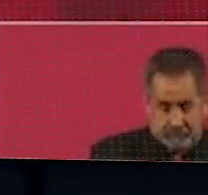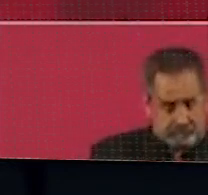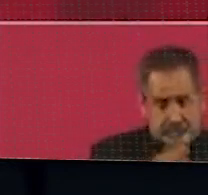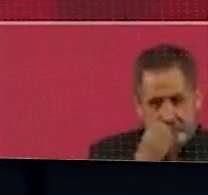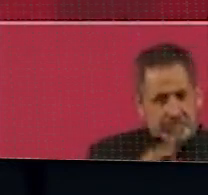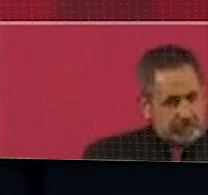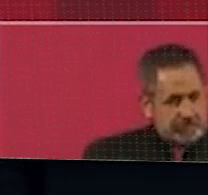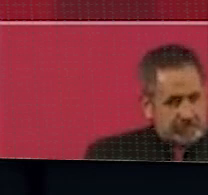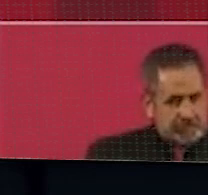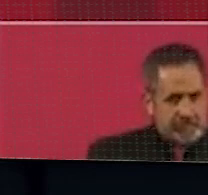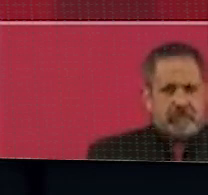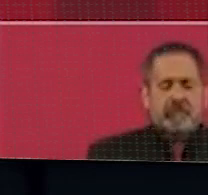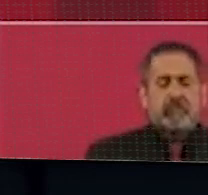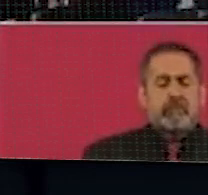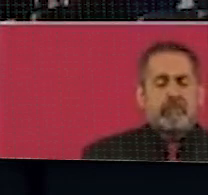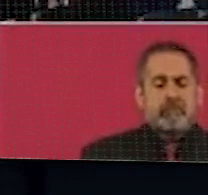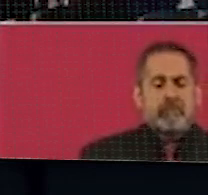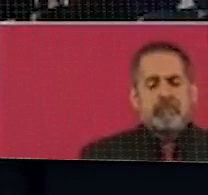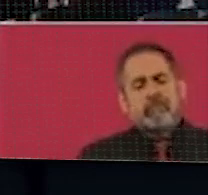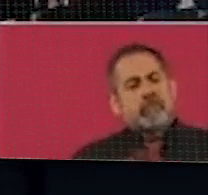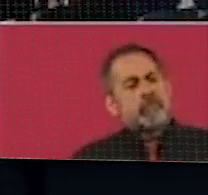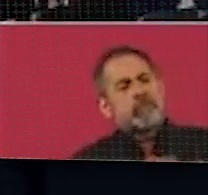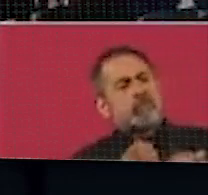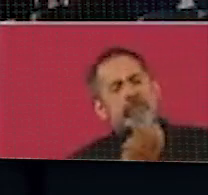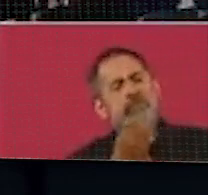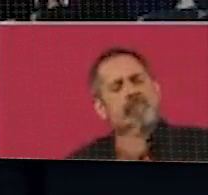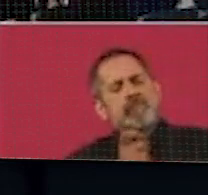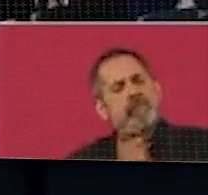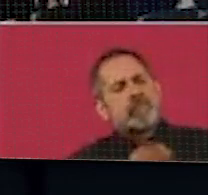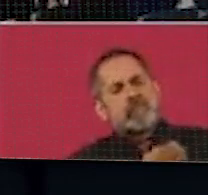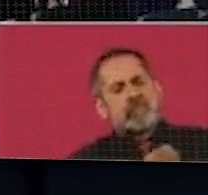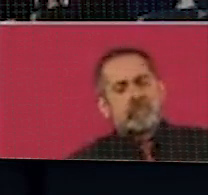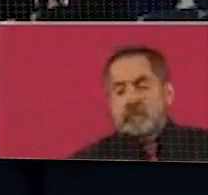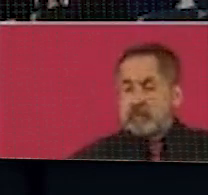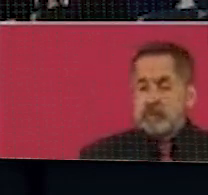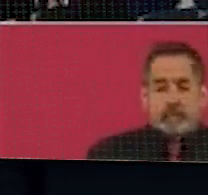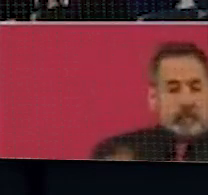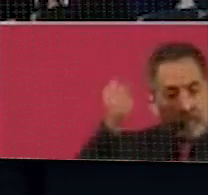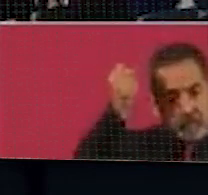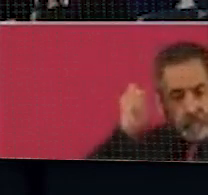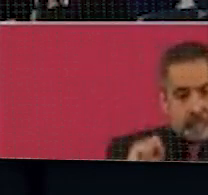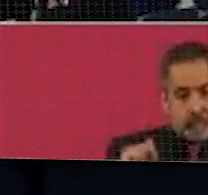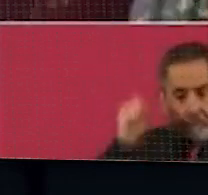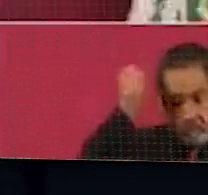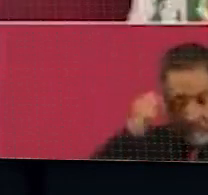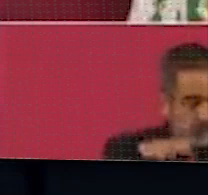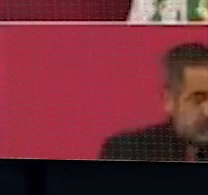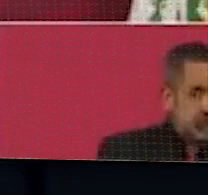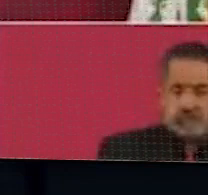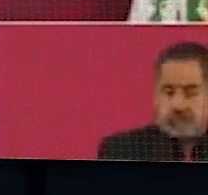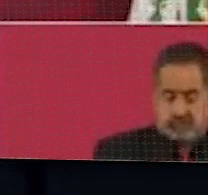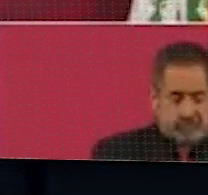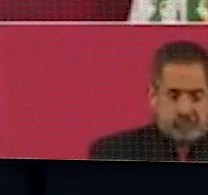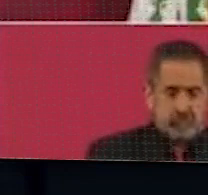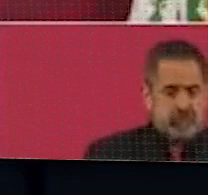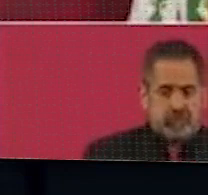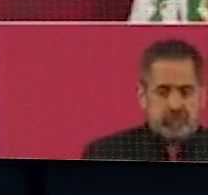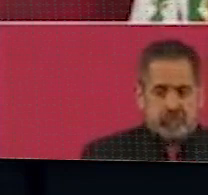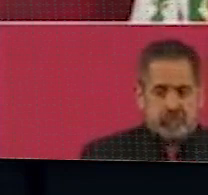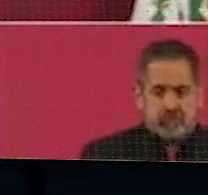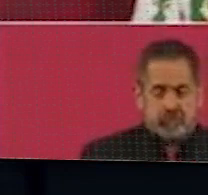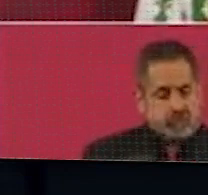no hay tantos muertos porque no hay disputa y le pregunta la reportera